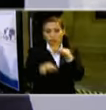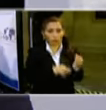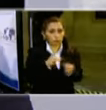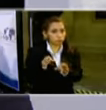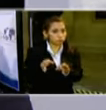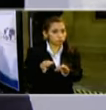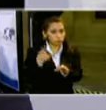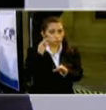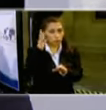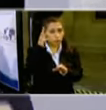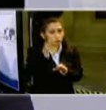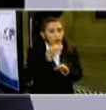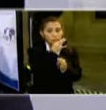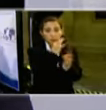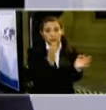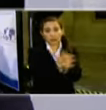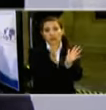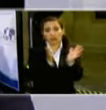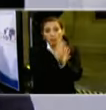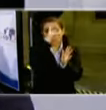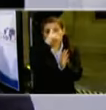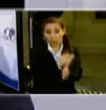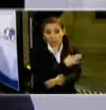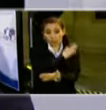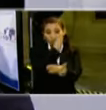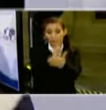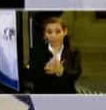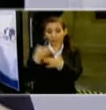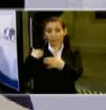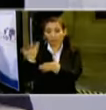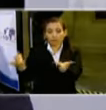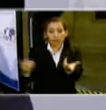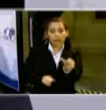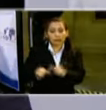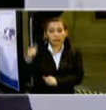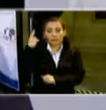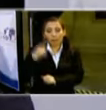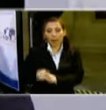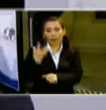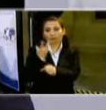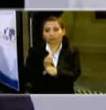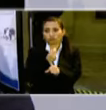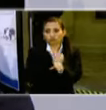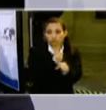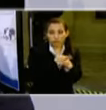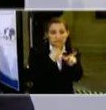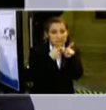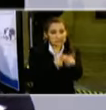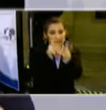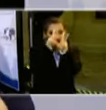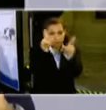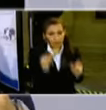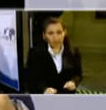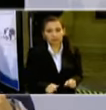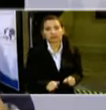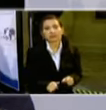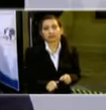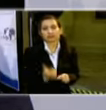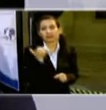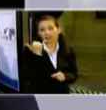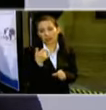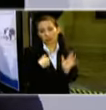pronóstico a anunciar la participación de México en las operaciones para el mantenimiento de la paz